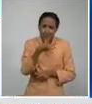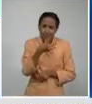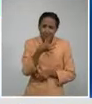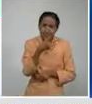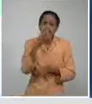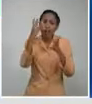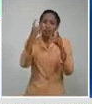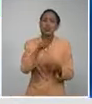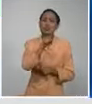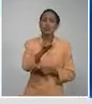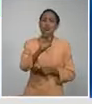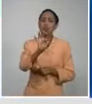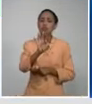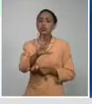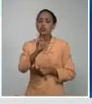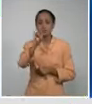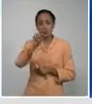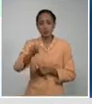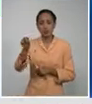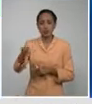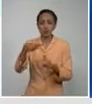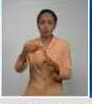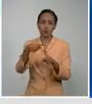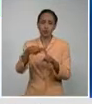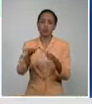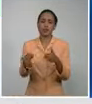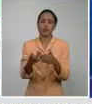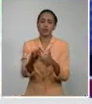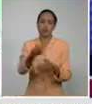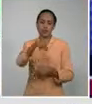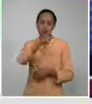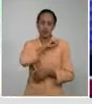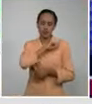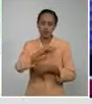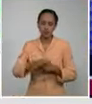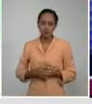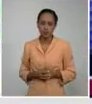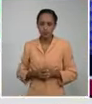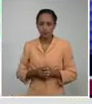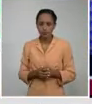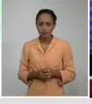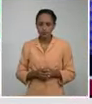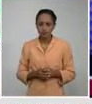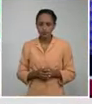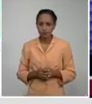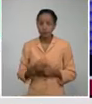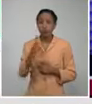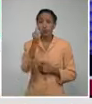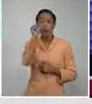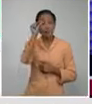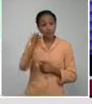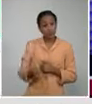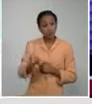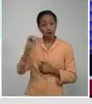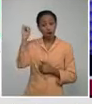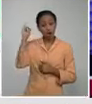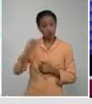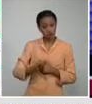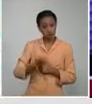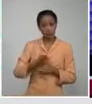185 personas diagnosticadas en el día de ayer. Un paciente importado, como ya habíamos